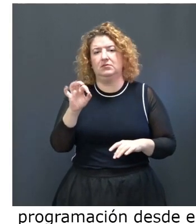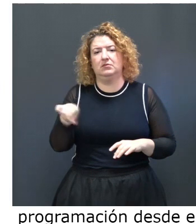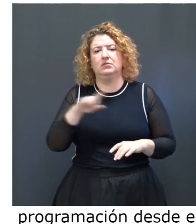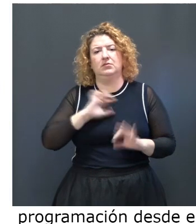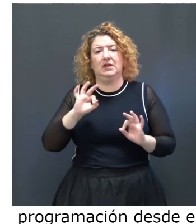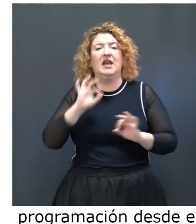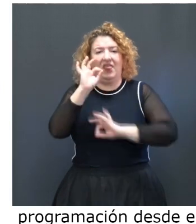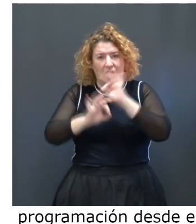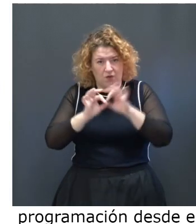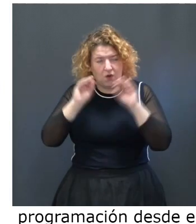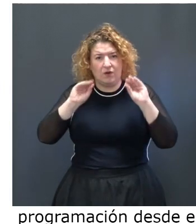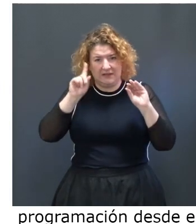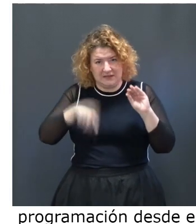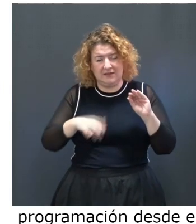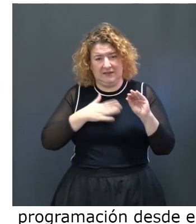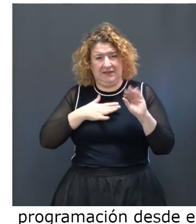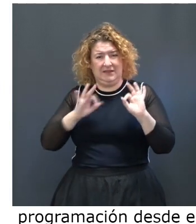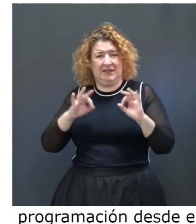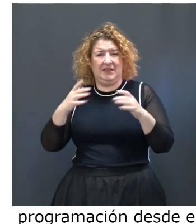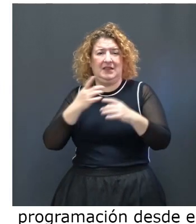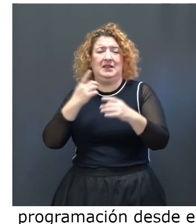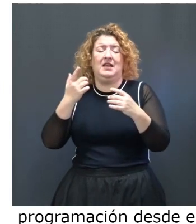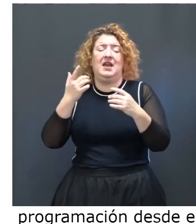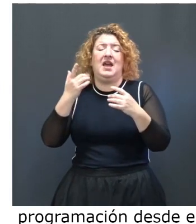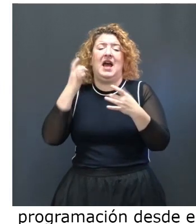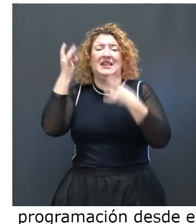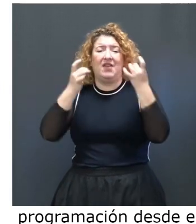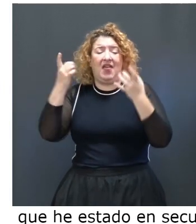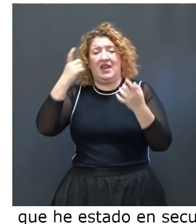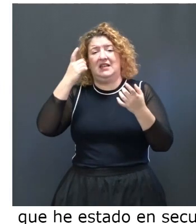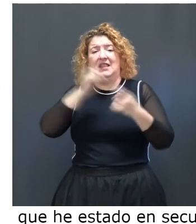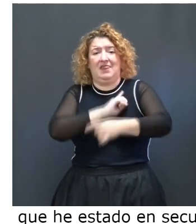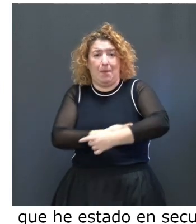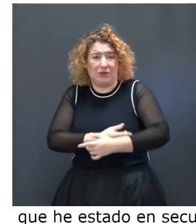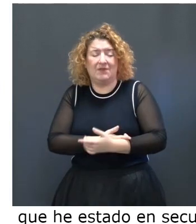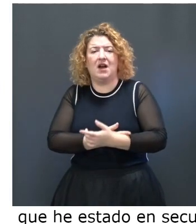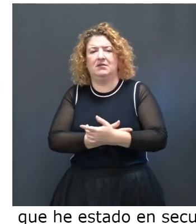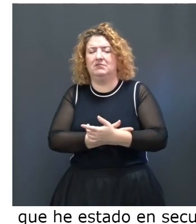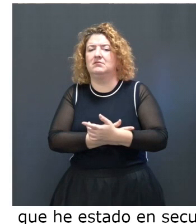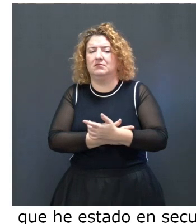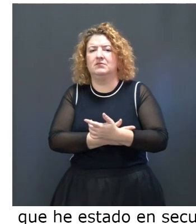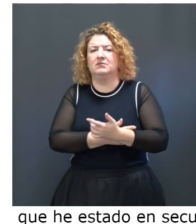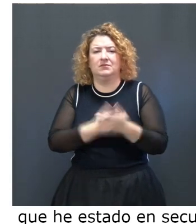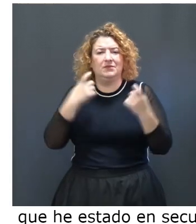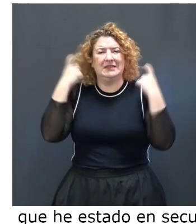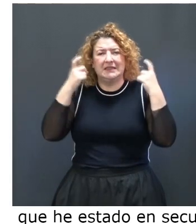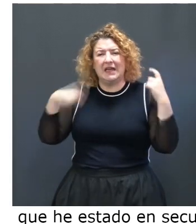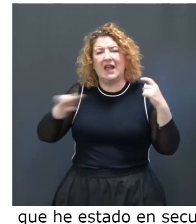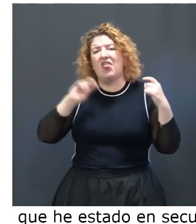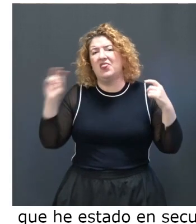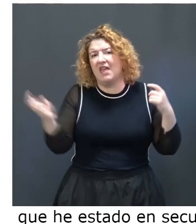ciclos formativos de nuestra familia profesional, de actividad físico-deportiva, pues he procurado pues atender a la diversidad